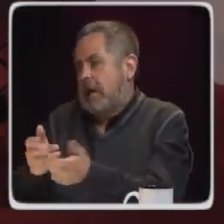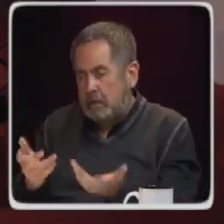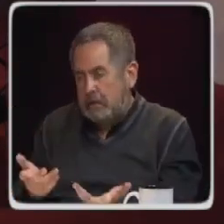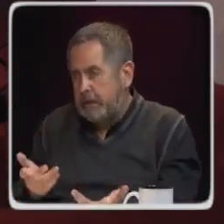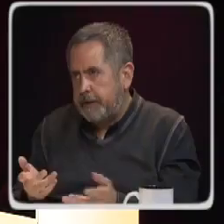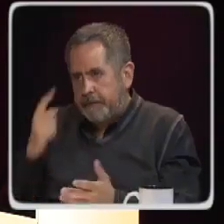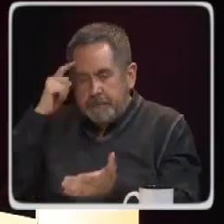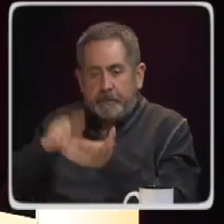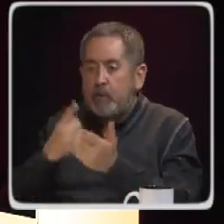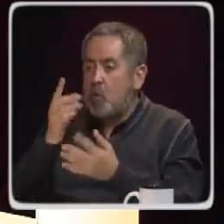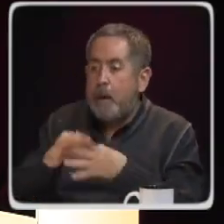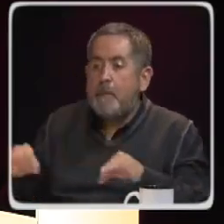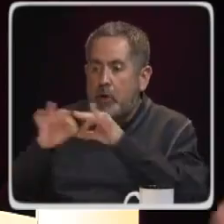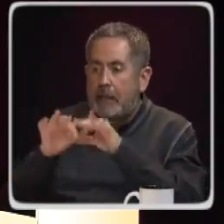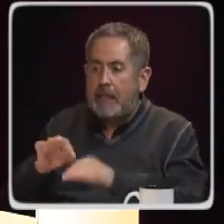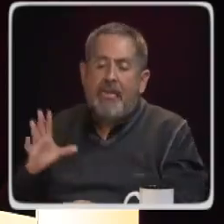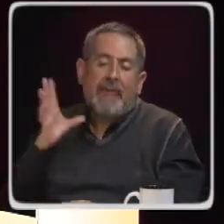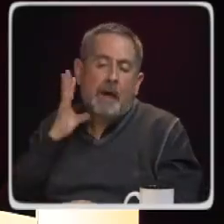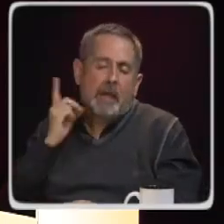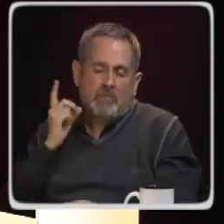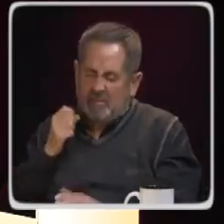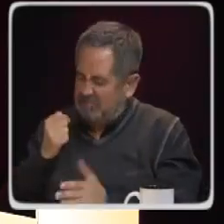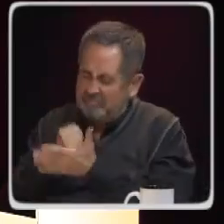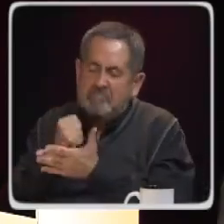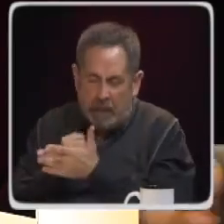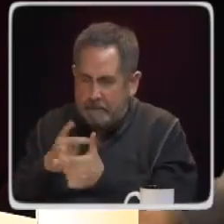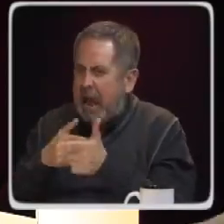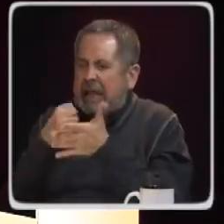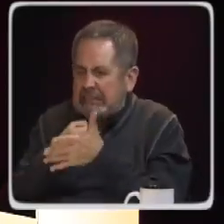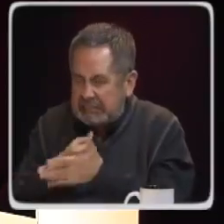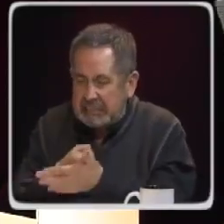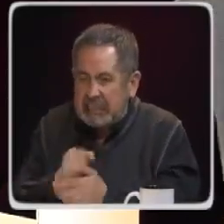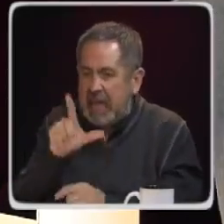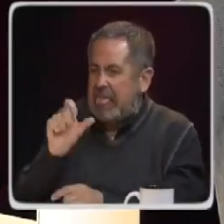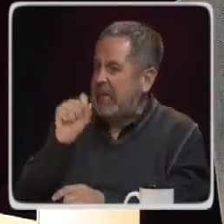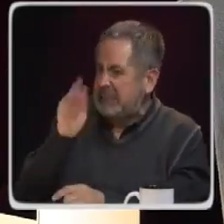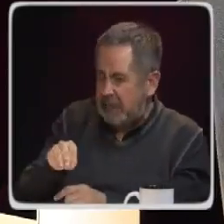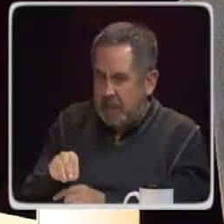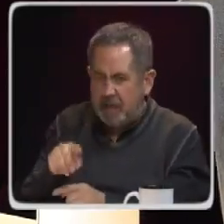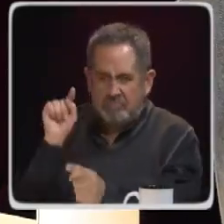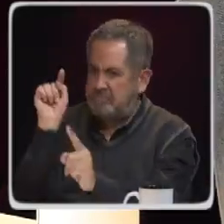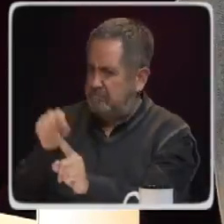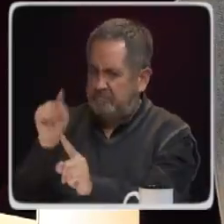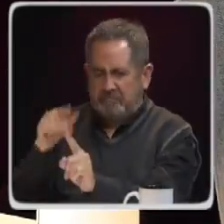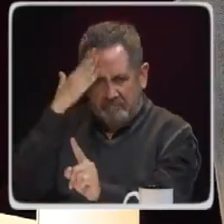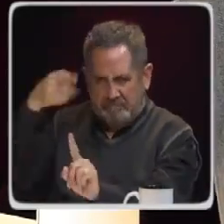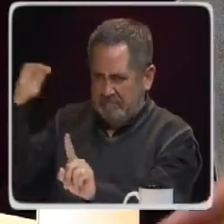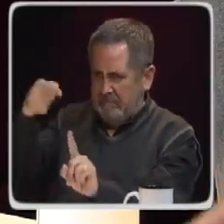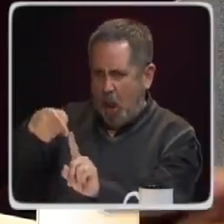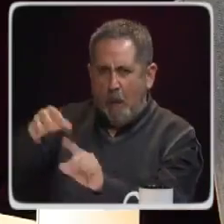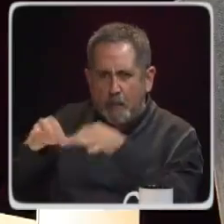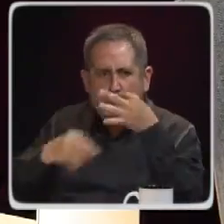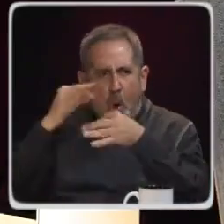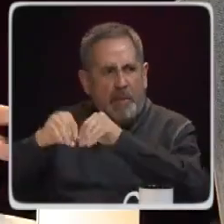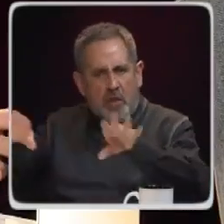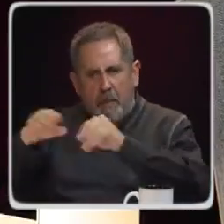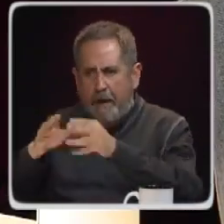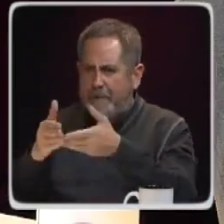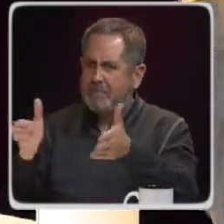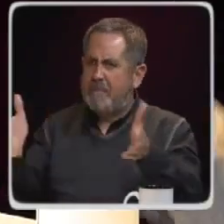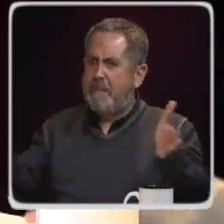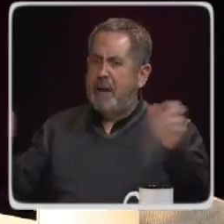está en esta conversación. ¿Cómo se está desarrollando esto? Bueno, primero lo que dice, o sea, nosotros en la Cámara muchas veces pagamos